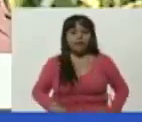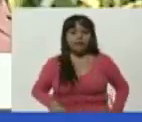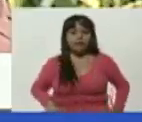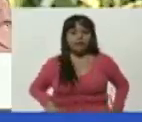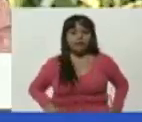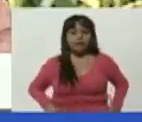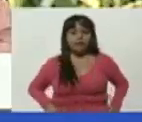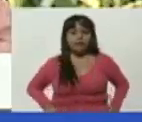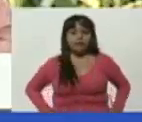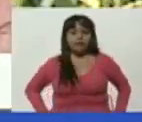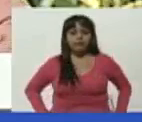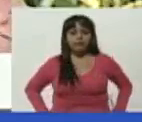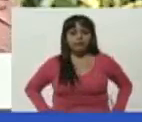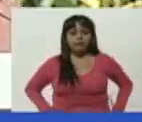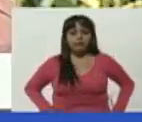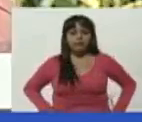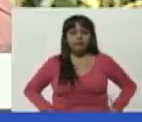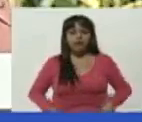2022,